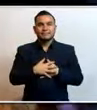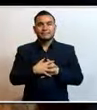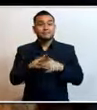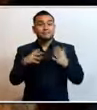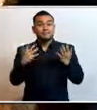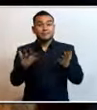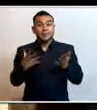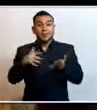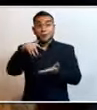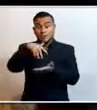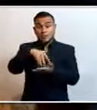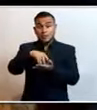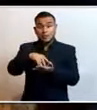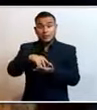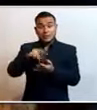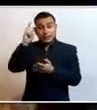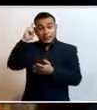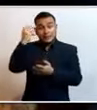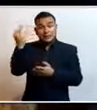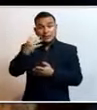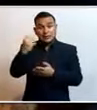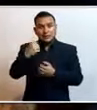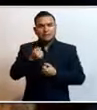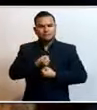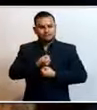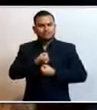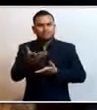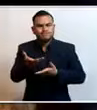Porque el pueblo necesita tener voz.